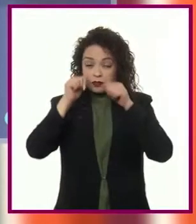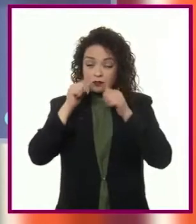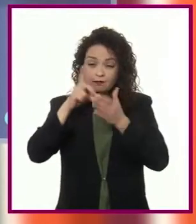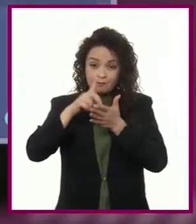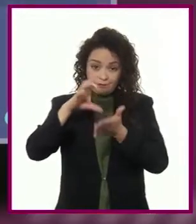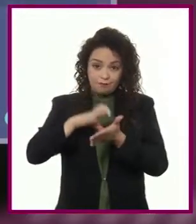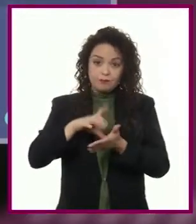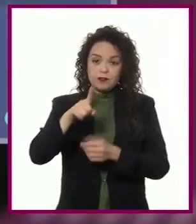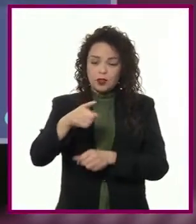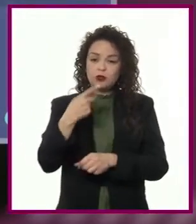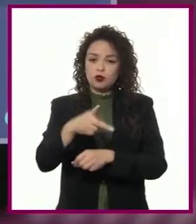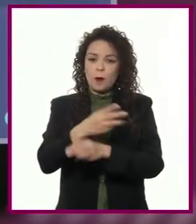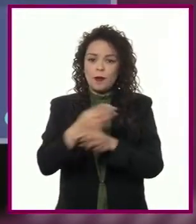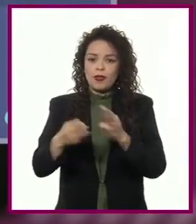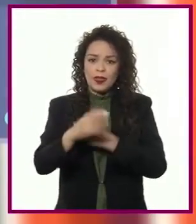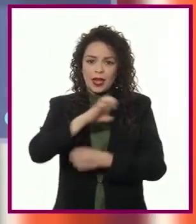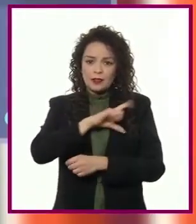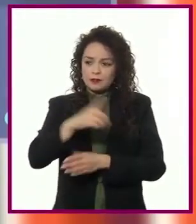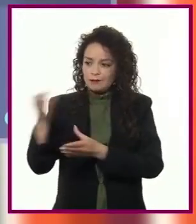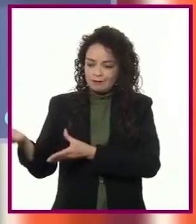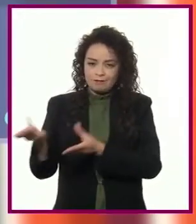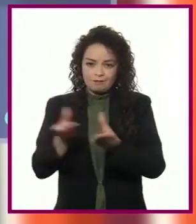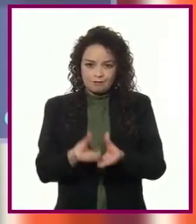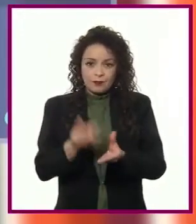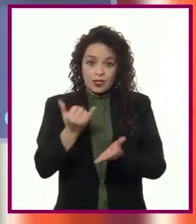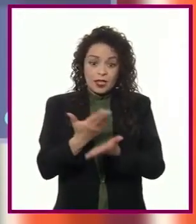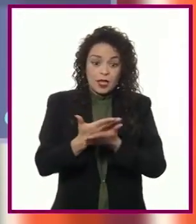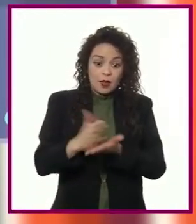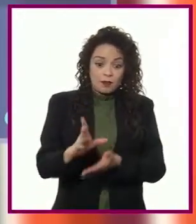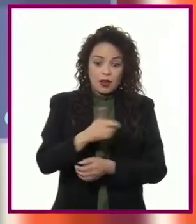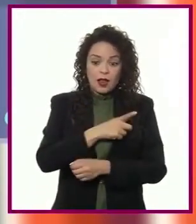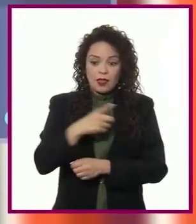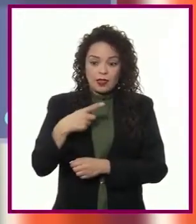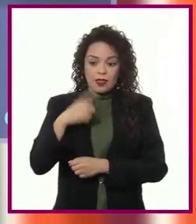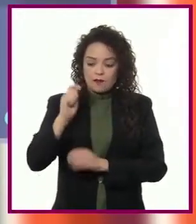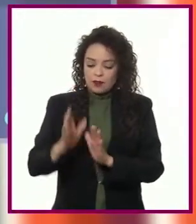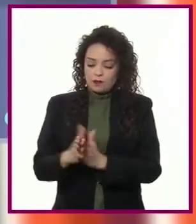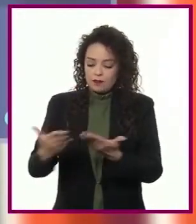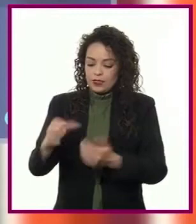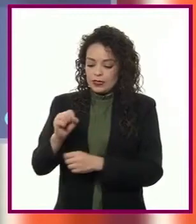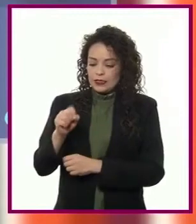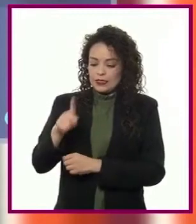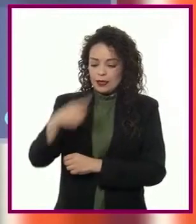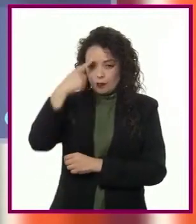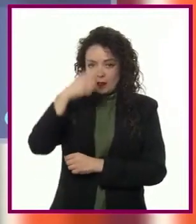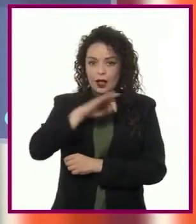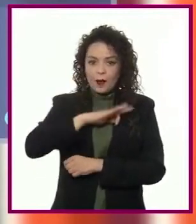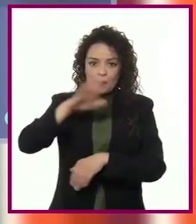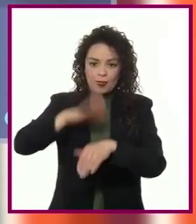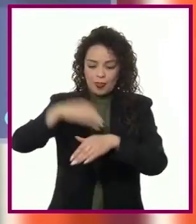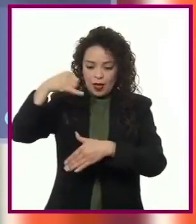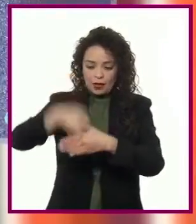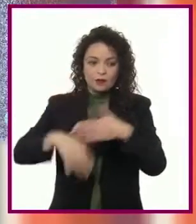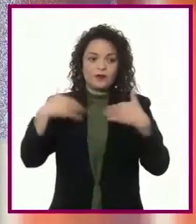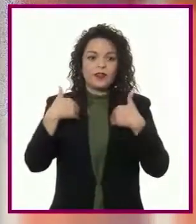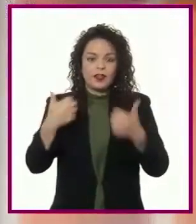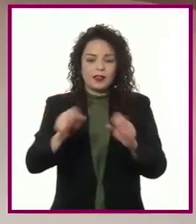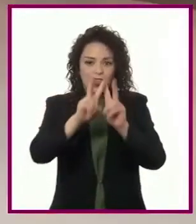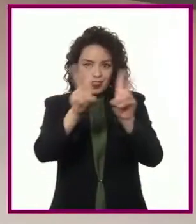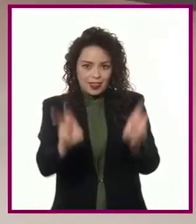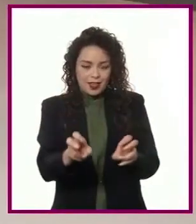hojas Leyer, punzón y regleta. Además, tengan a la mano su libro de texto para que puedan ampliar y comprender mejor el